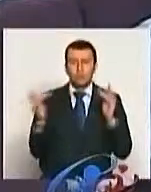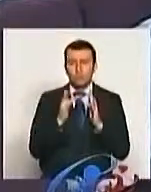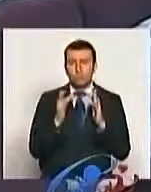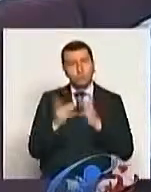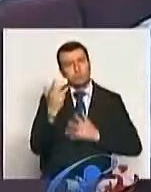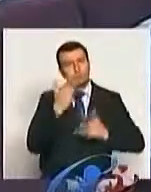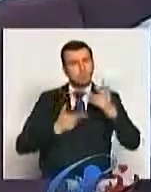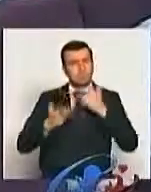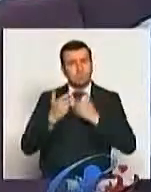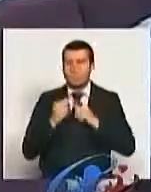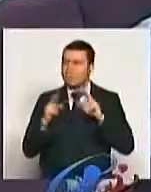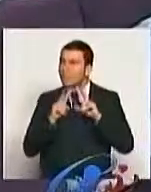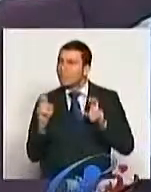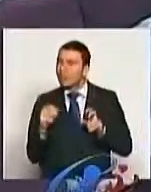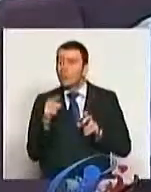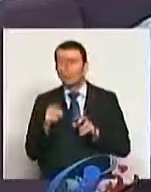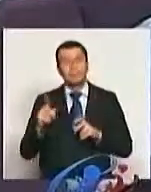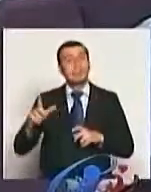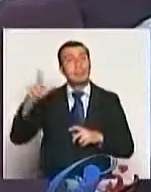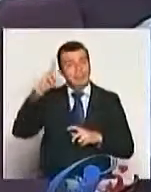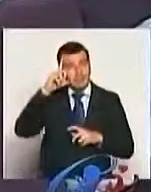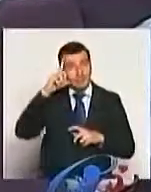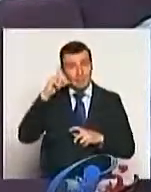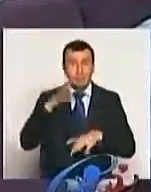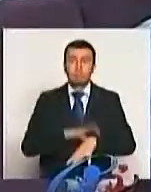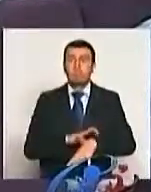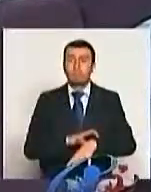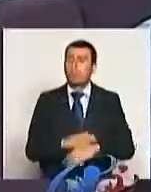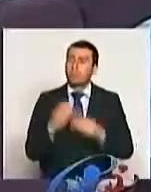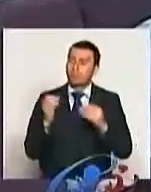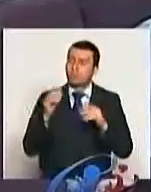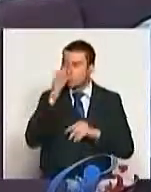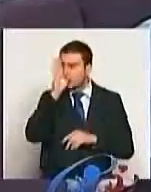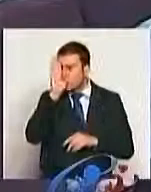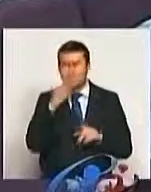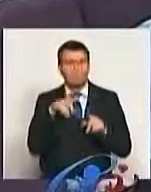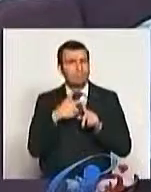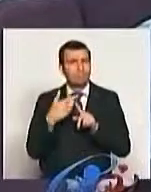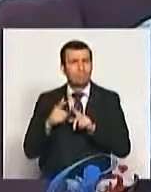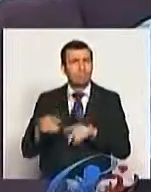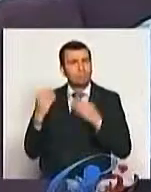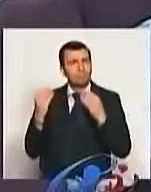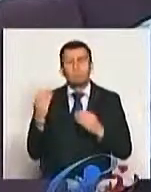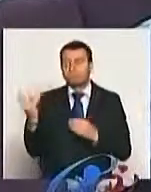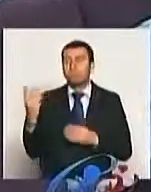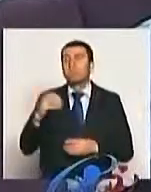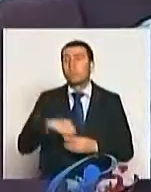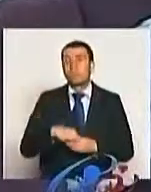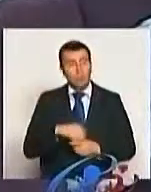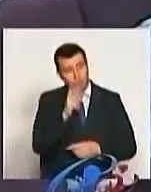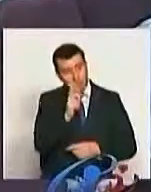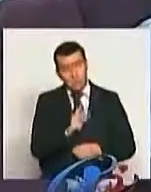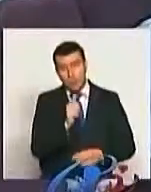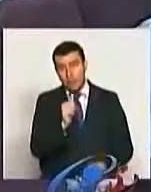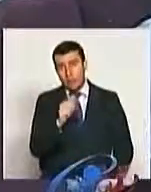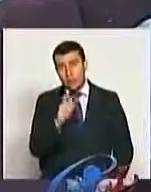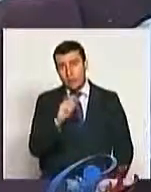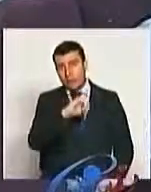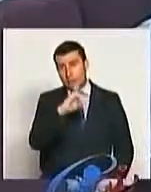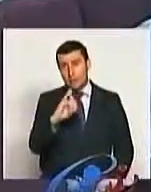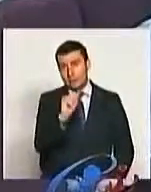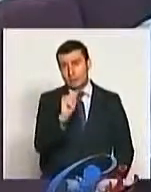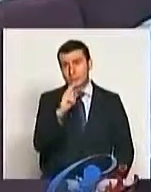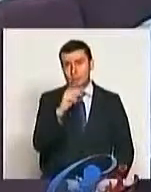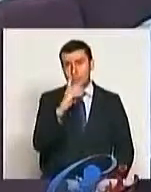ser sobre ginecología, que hay muchas inquietudes sobre ginecología. El doctor Alejandro Mejía ha sido un apoyo